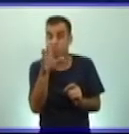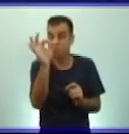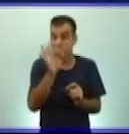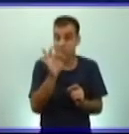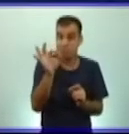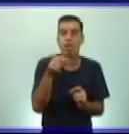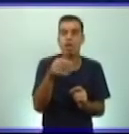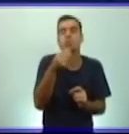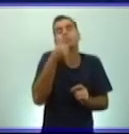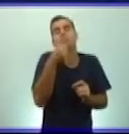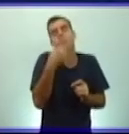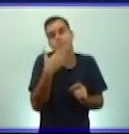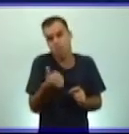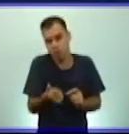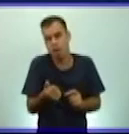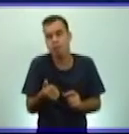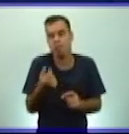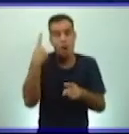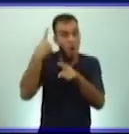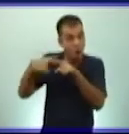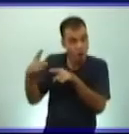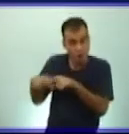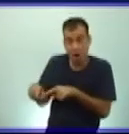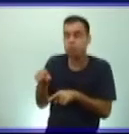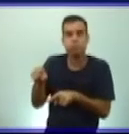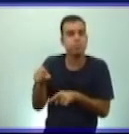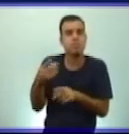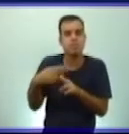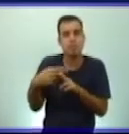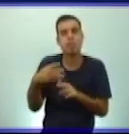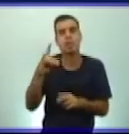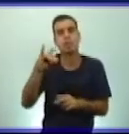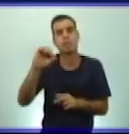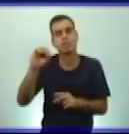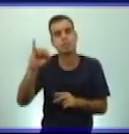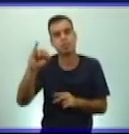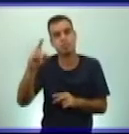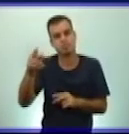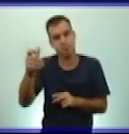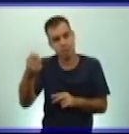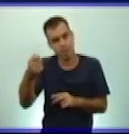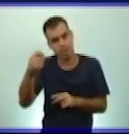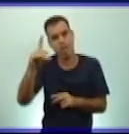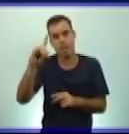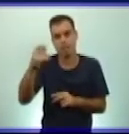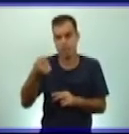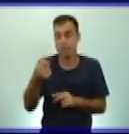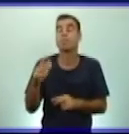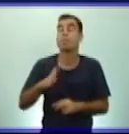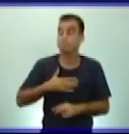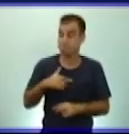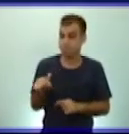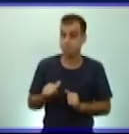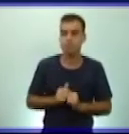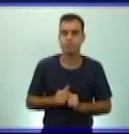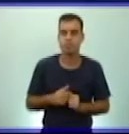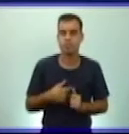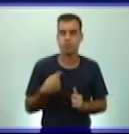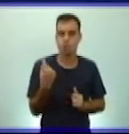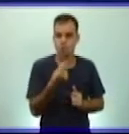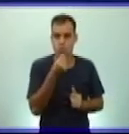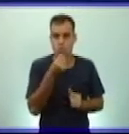útil y la otra es energía disipada. Y de ahí entonces podremos sacar y calcular